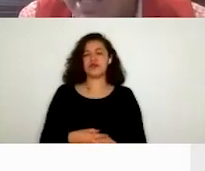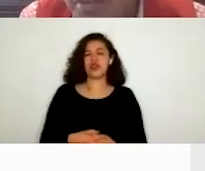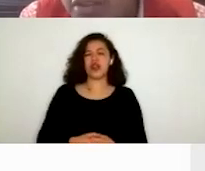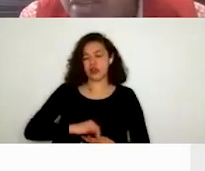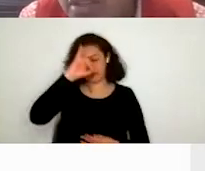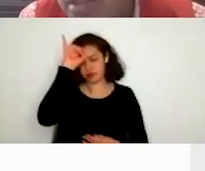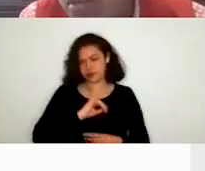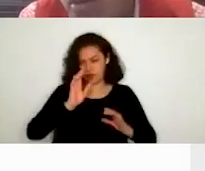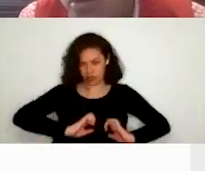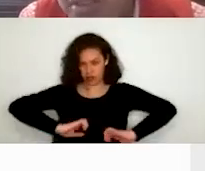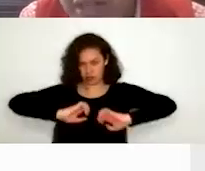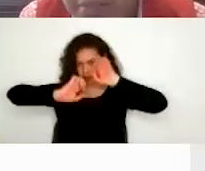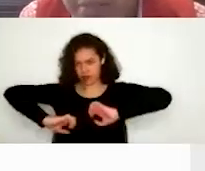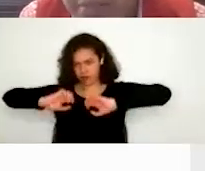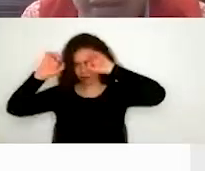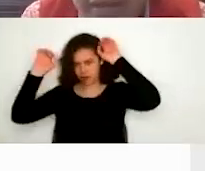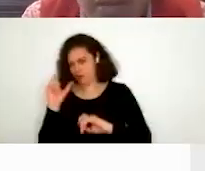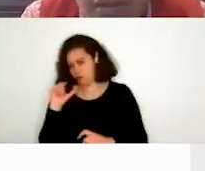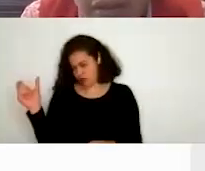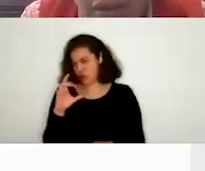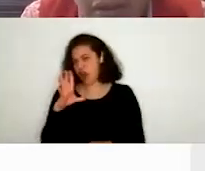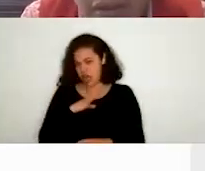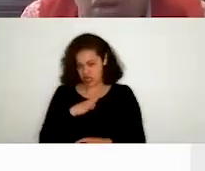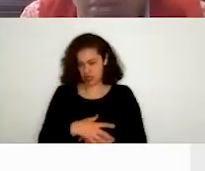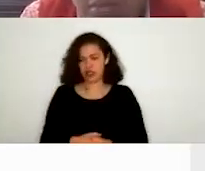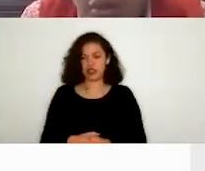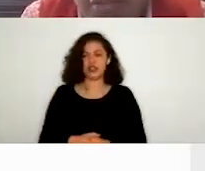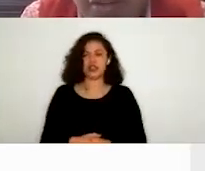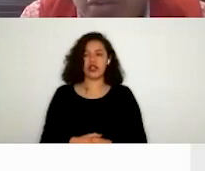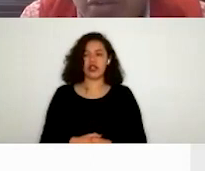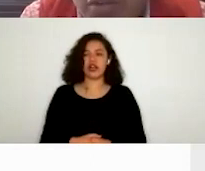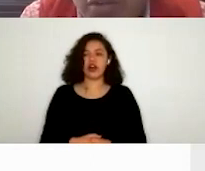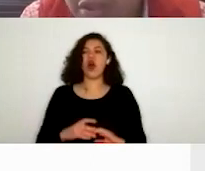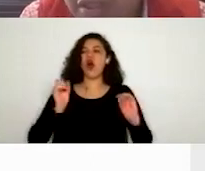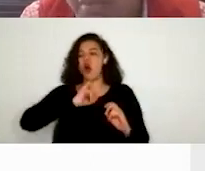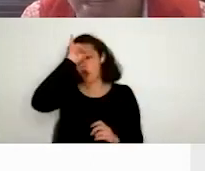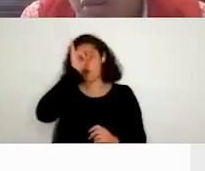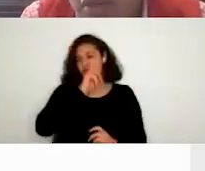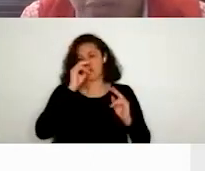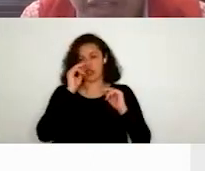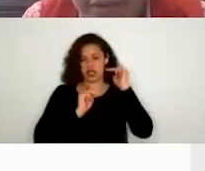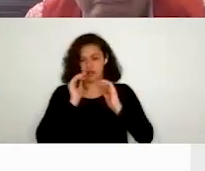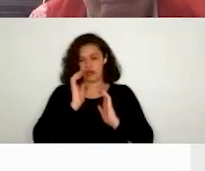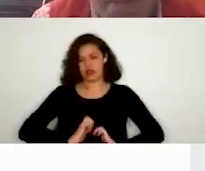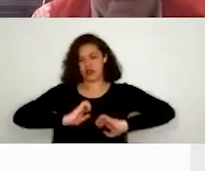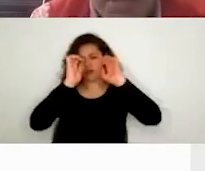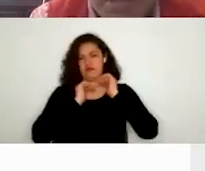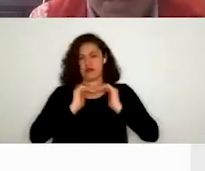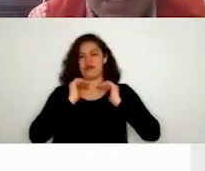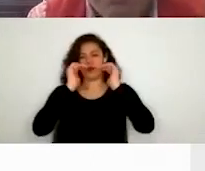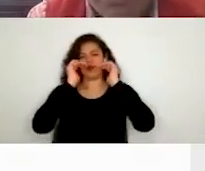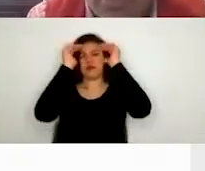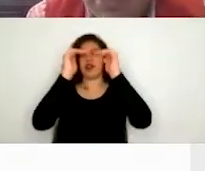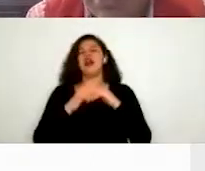de edificios, cuando así aplique, o por jefaturas de pisos también, cuando aplique,